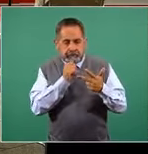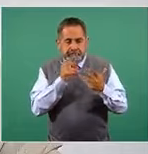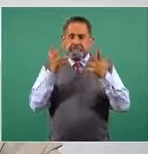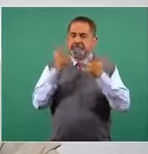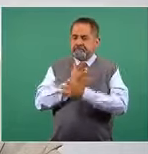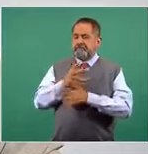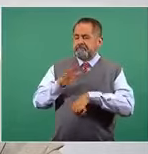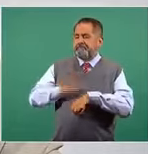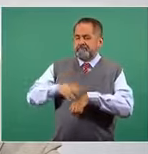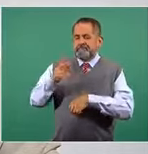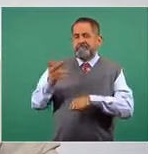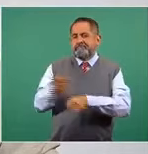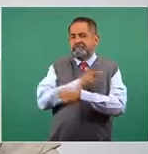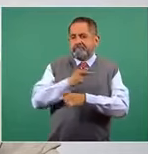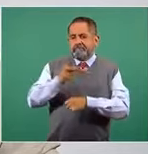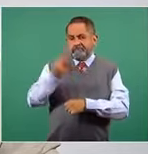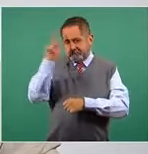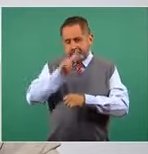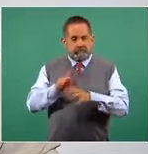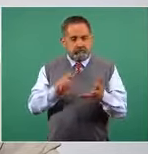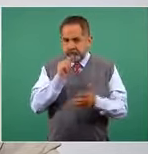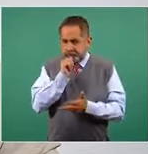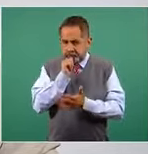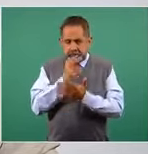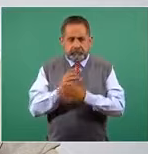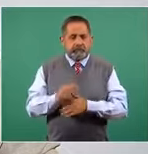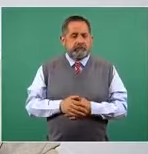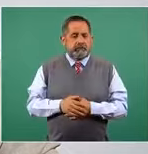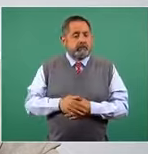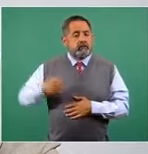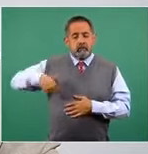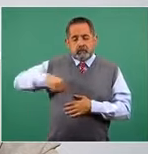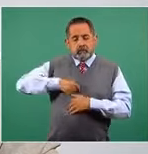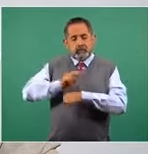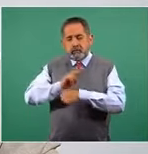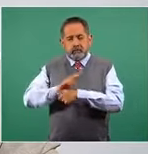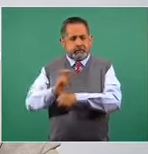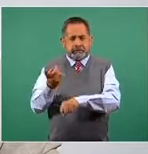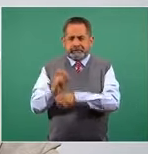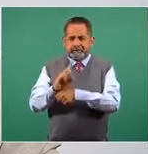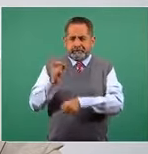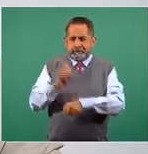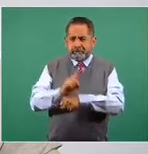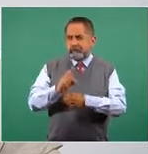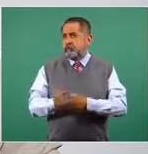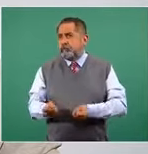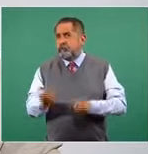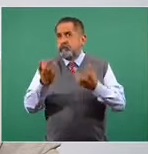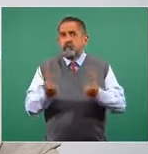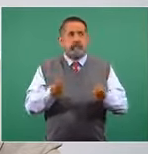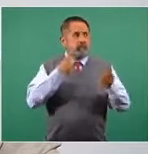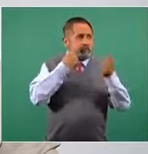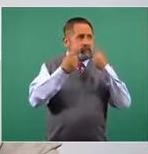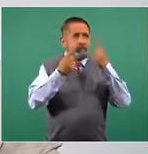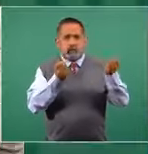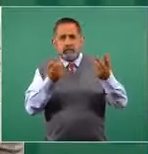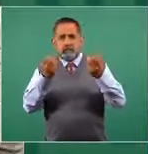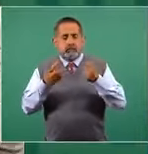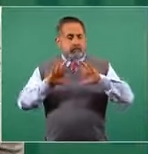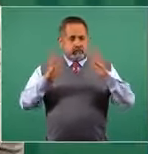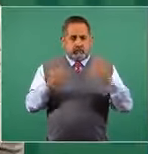alertamiento superior para alguna entidad federativa. El monitoreo se realiza de manera diaria. De manera diaria se están actualizando estos